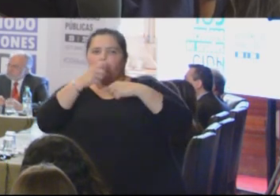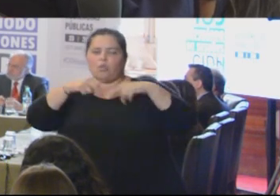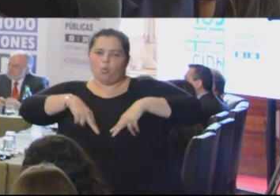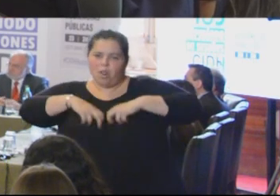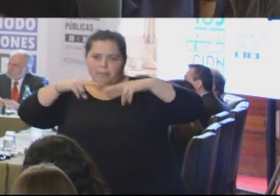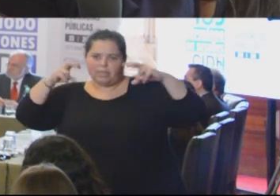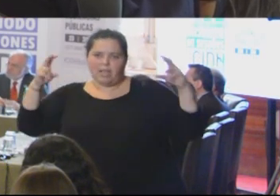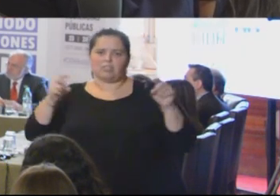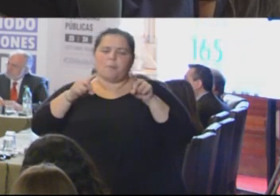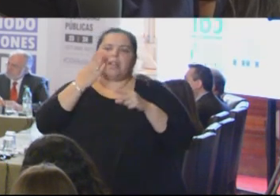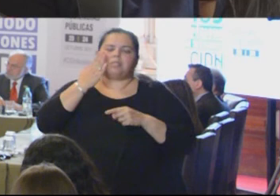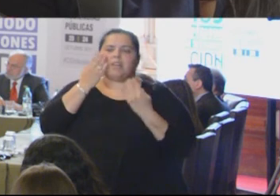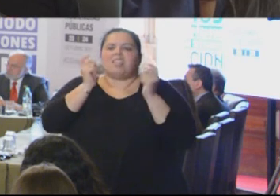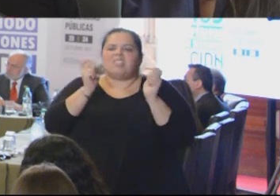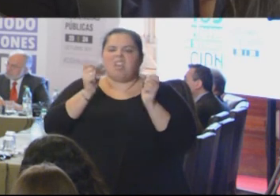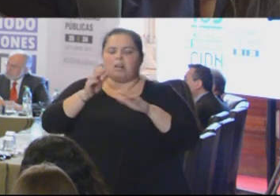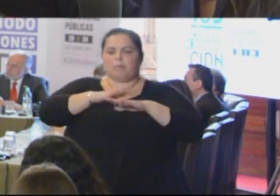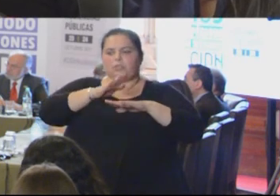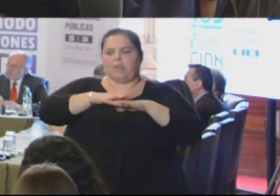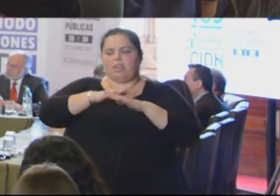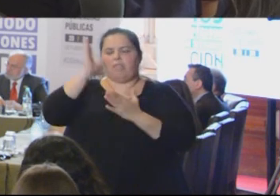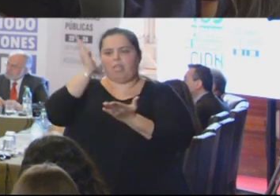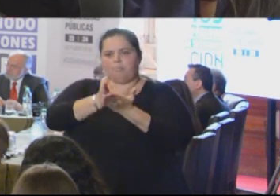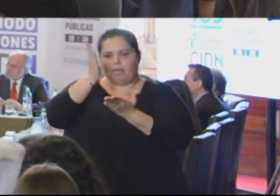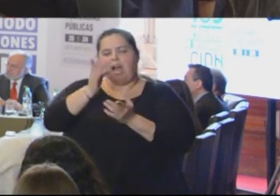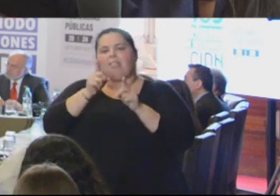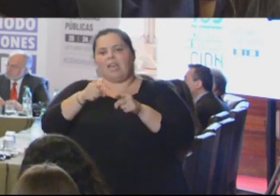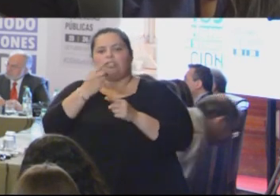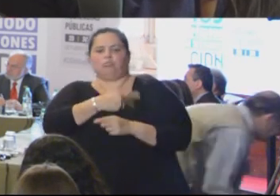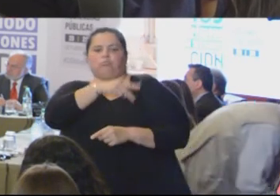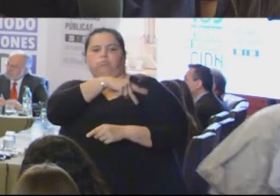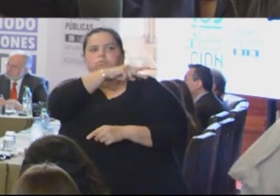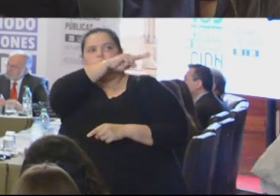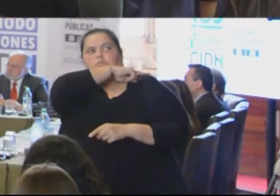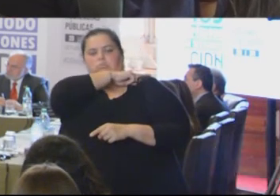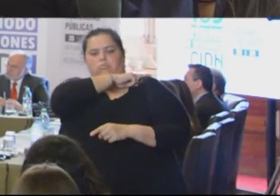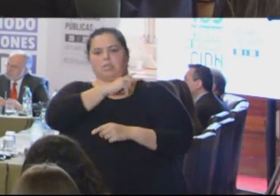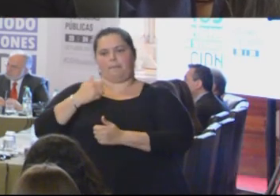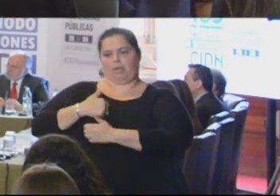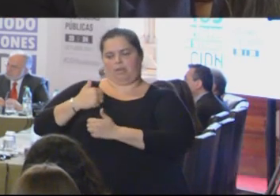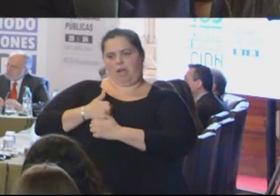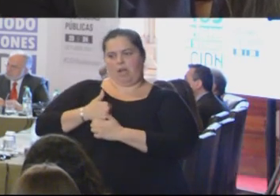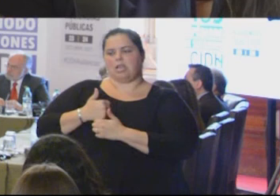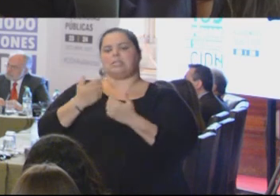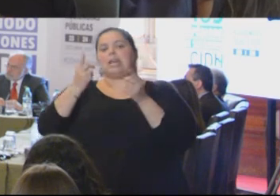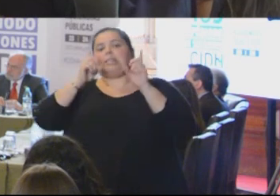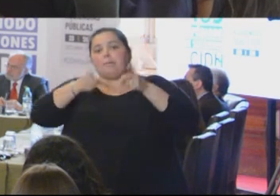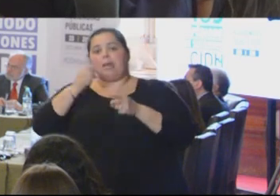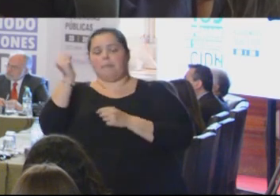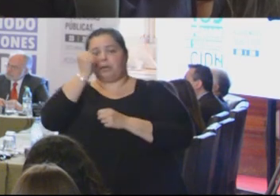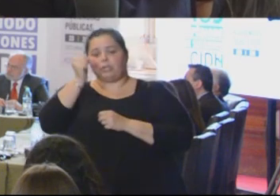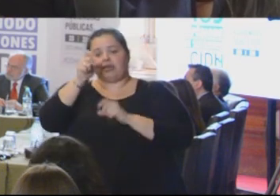la responsabilidad penal de estos altos mandos militares pero además que importantes diligencias para